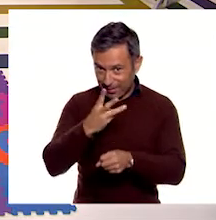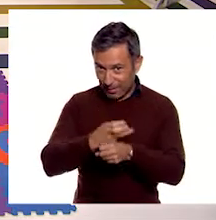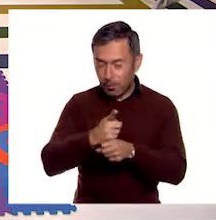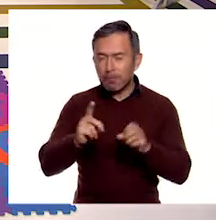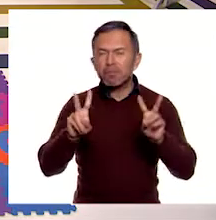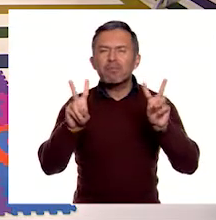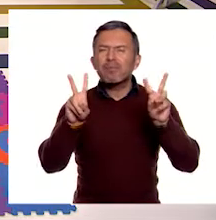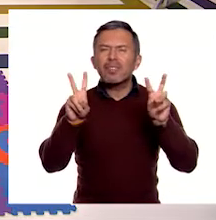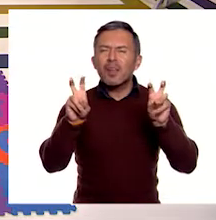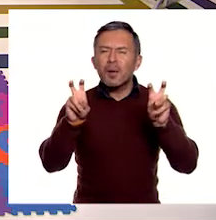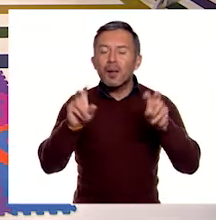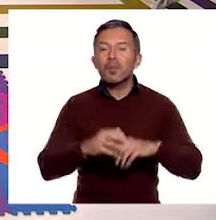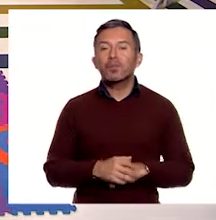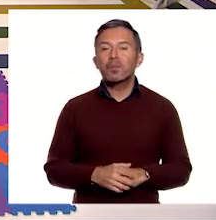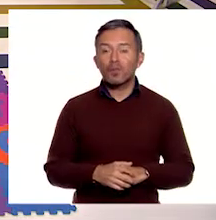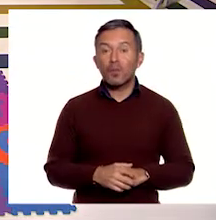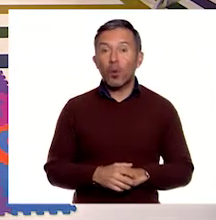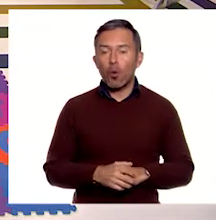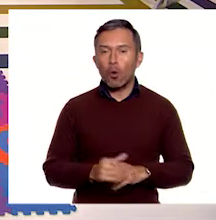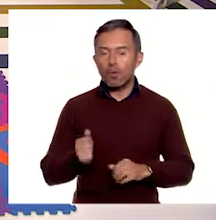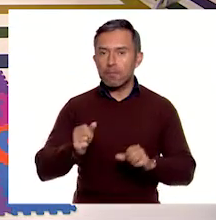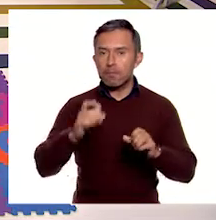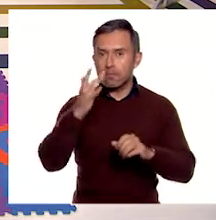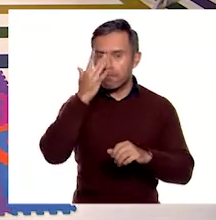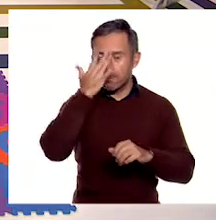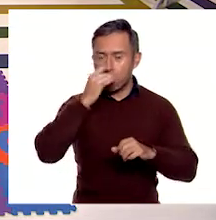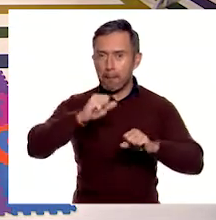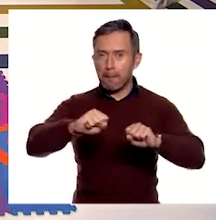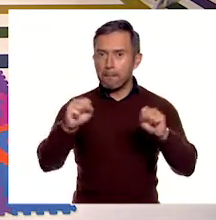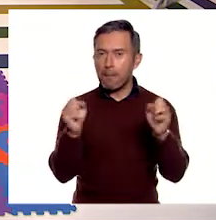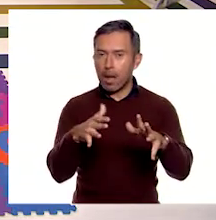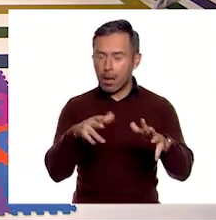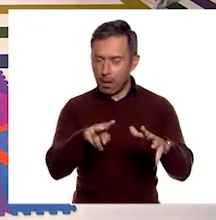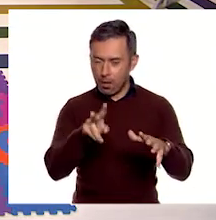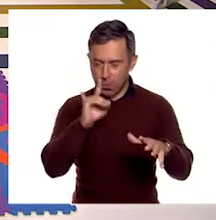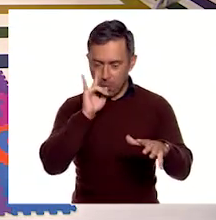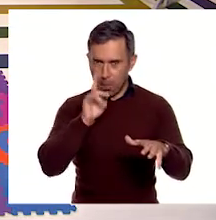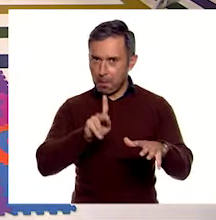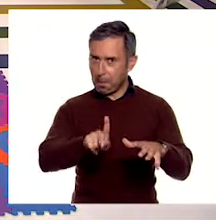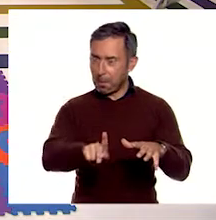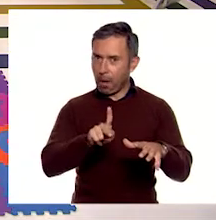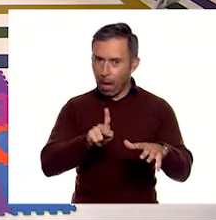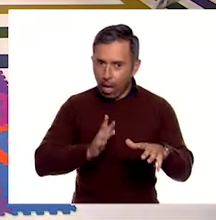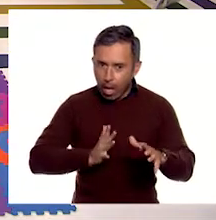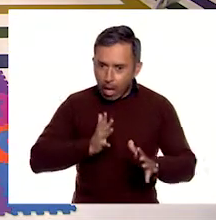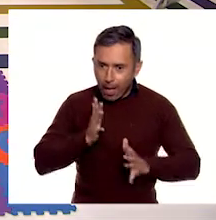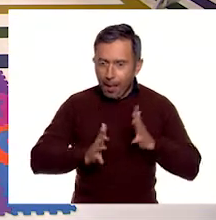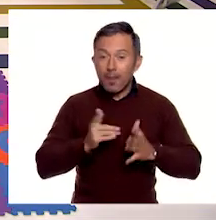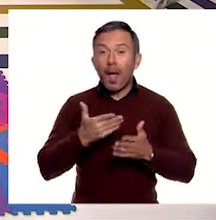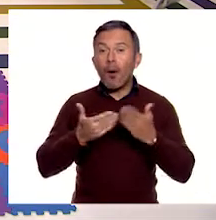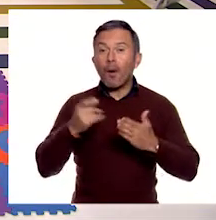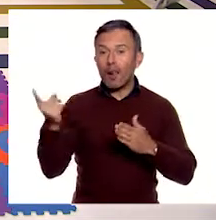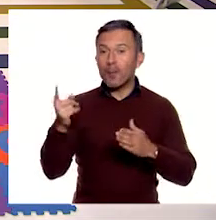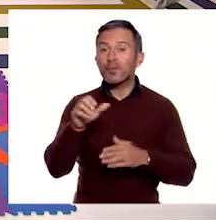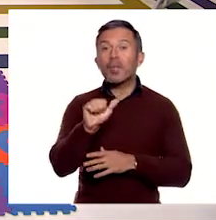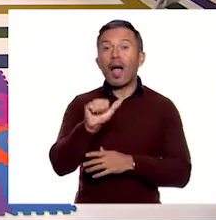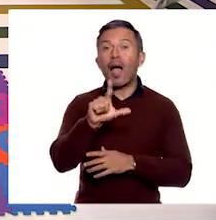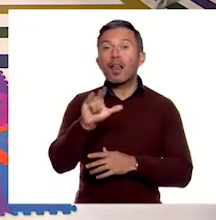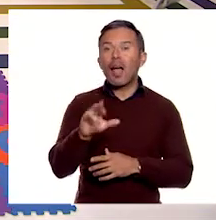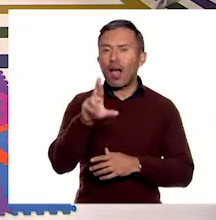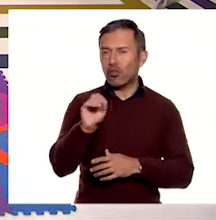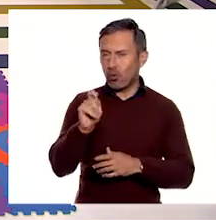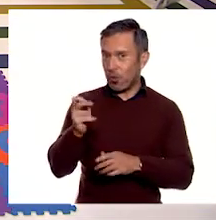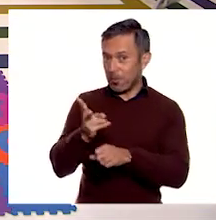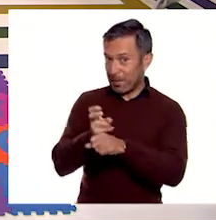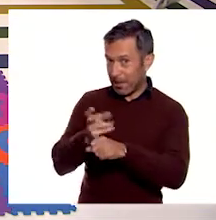La magia de las ilusiones ópticas. ¿Y qué les parece si comenzamos esta clase y le pedimos al maestro Alejandro que se acerque y nos empiece a platicar de qué